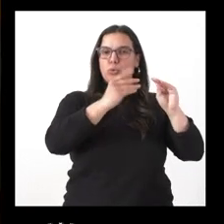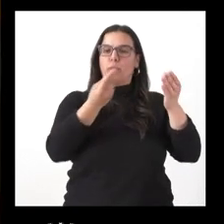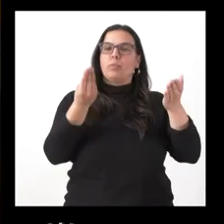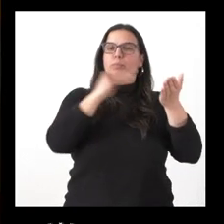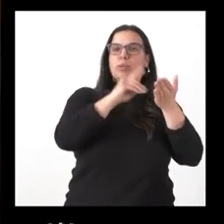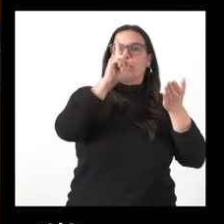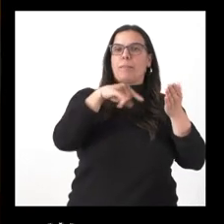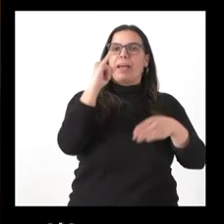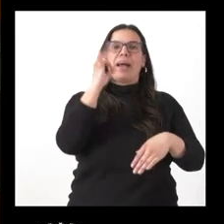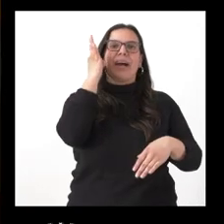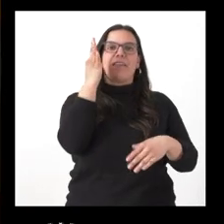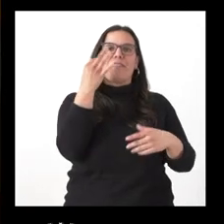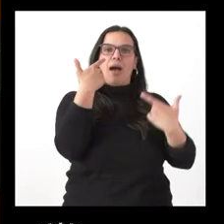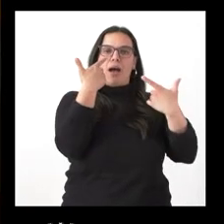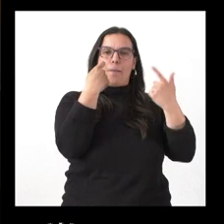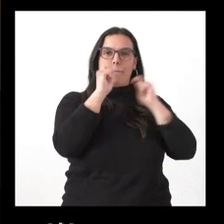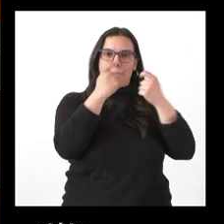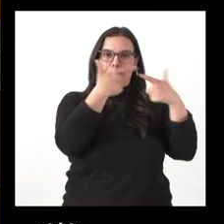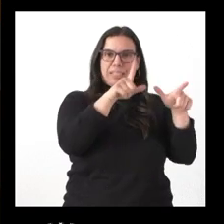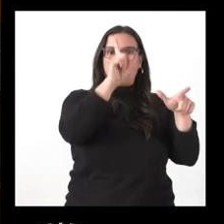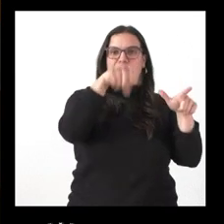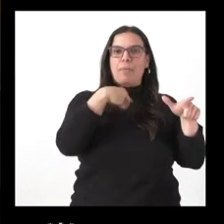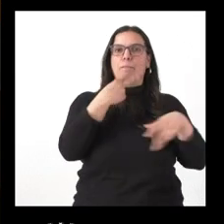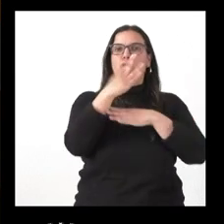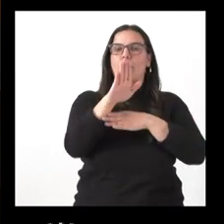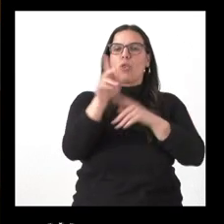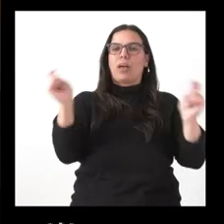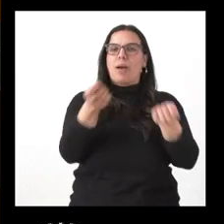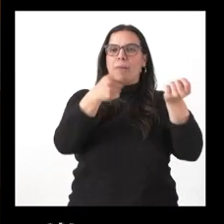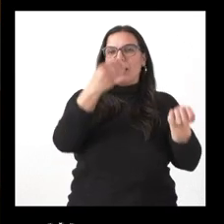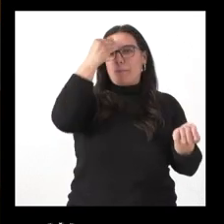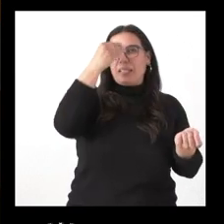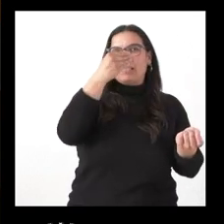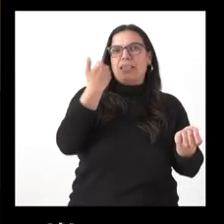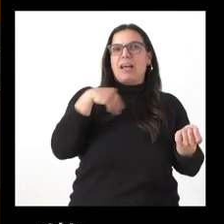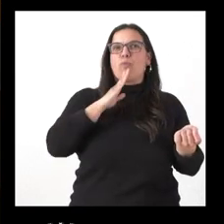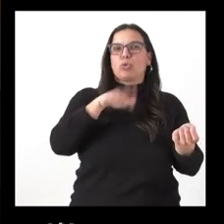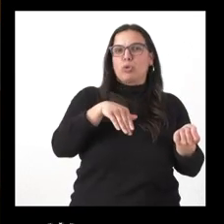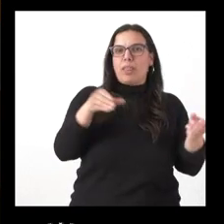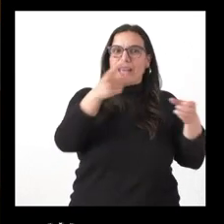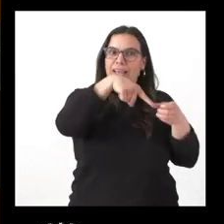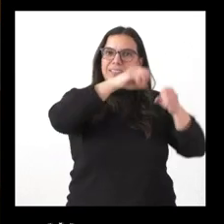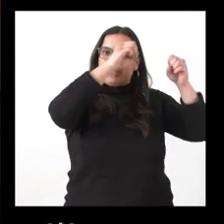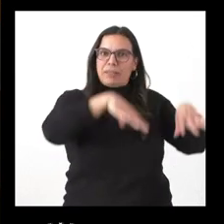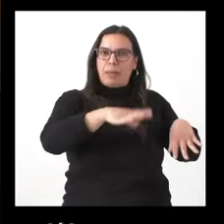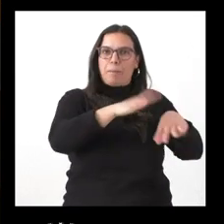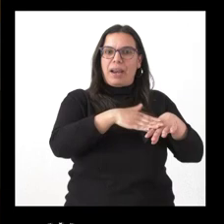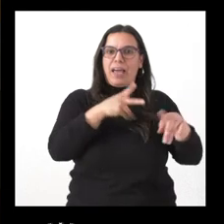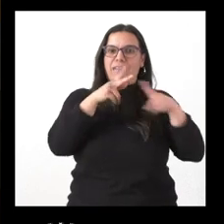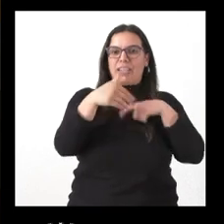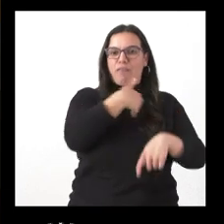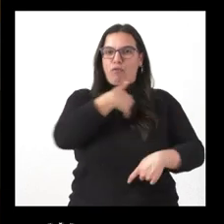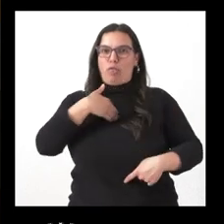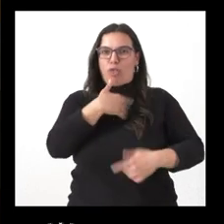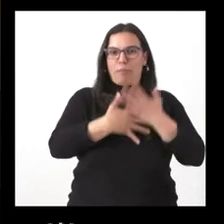la jefa a su jefa de prensa que también va a ser su portavoz en la campaña no sé si creen que sería oportuno que hubiera dimisiones para evitar dudas sobre su trabajo